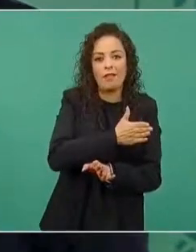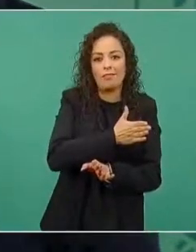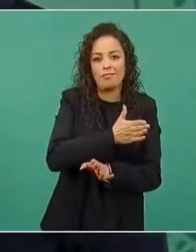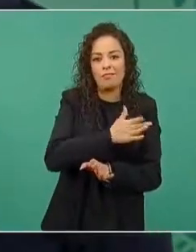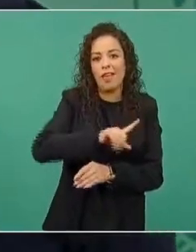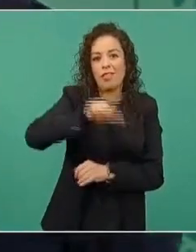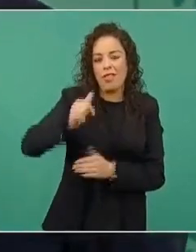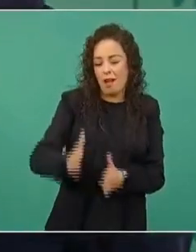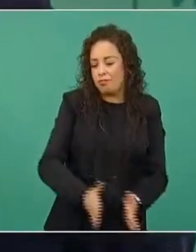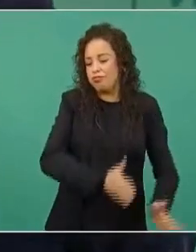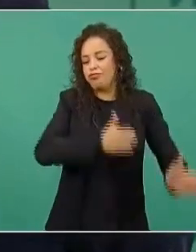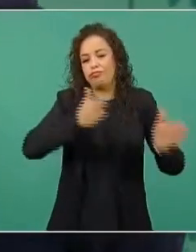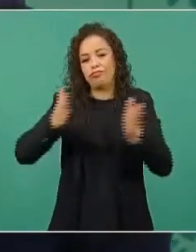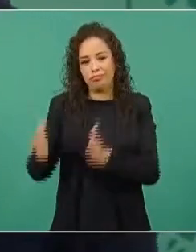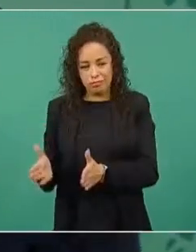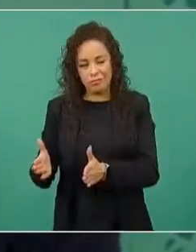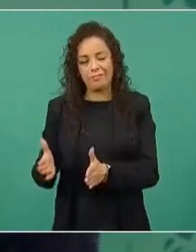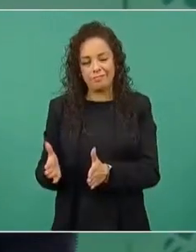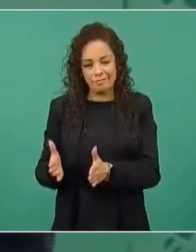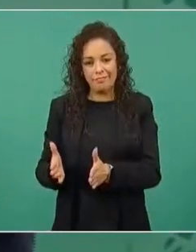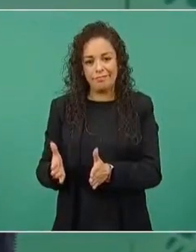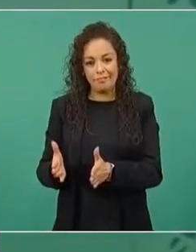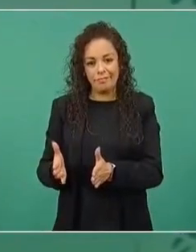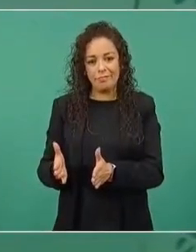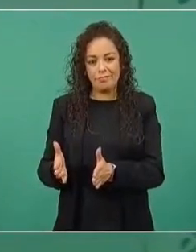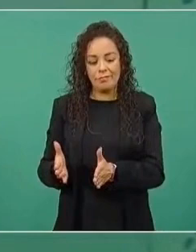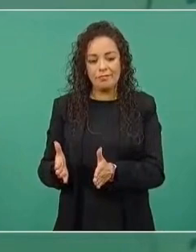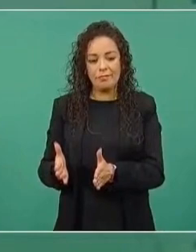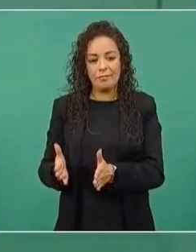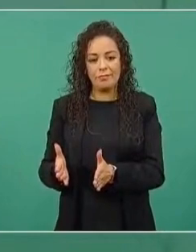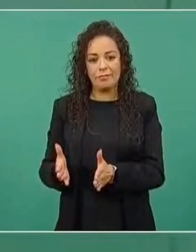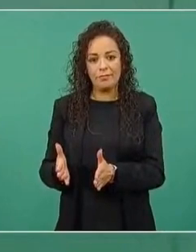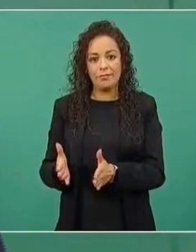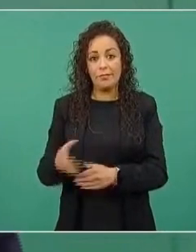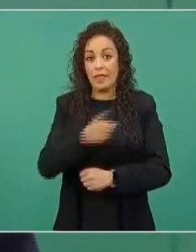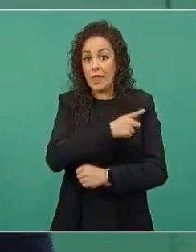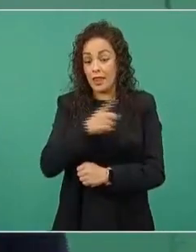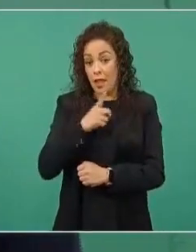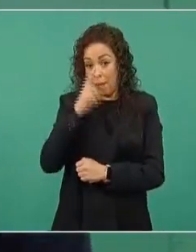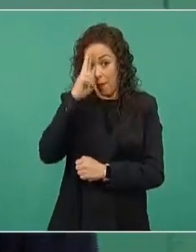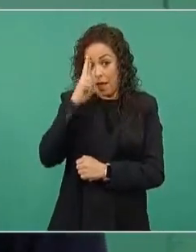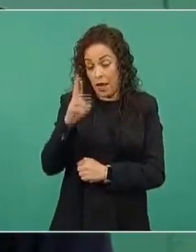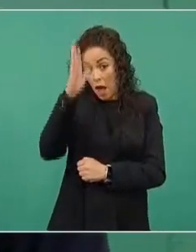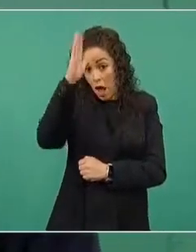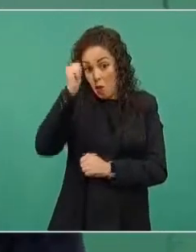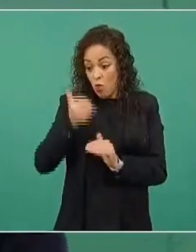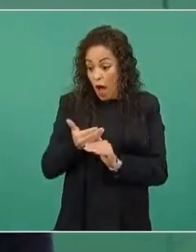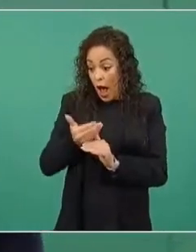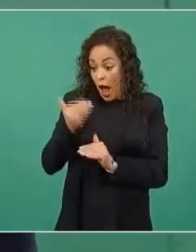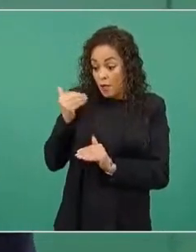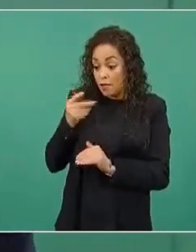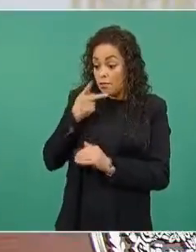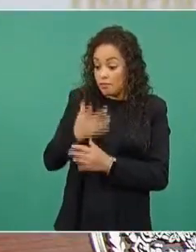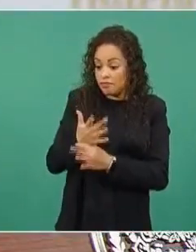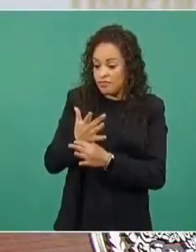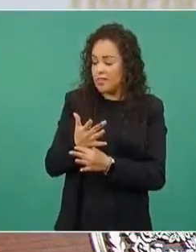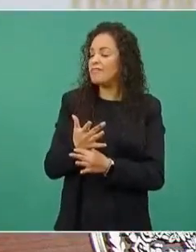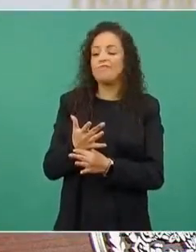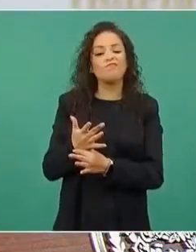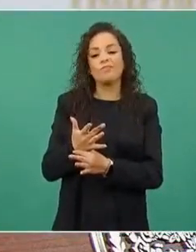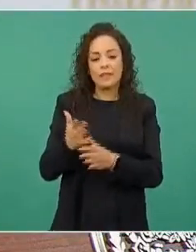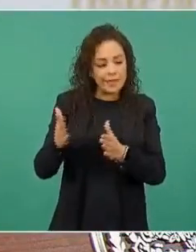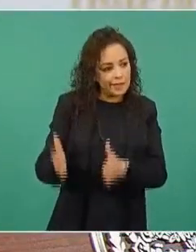en los términos originales, sino se tuvo que ampliar el plazo.